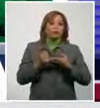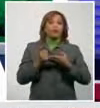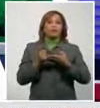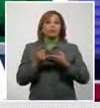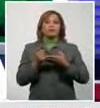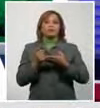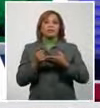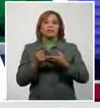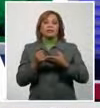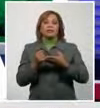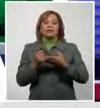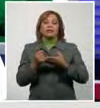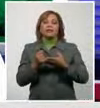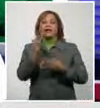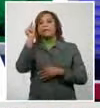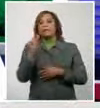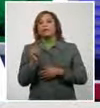las personas